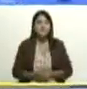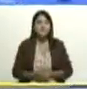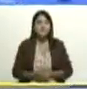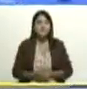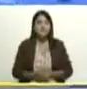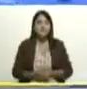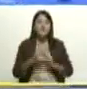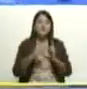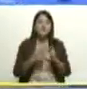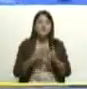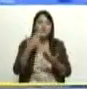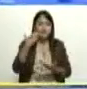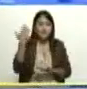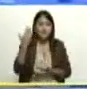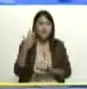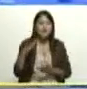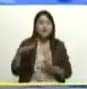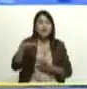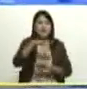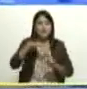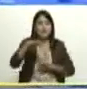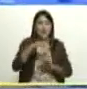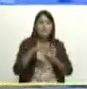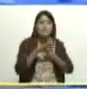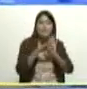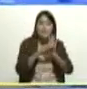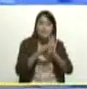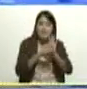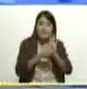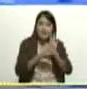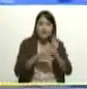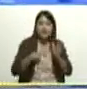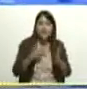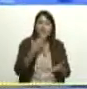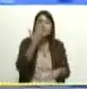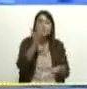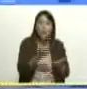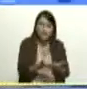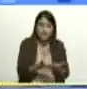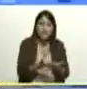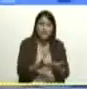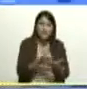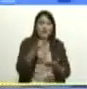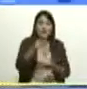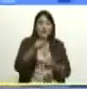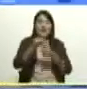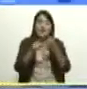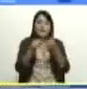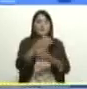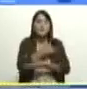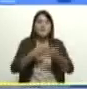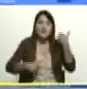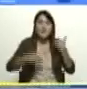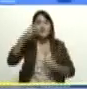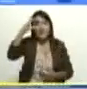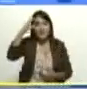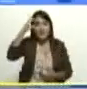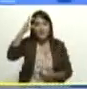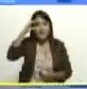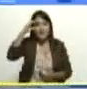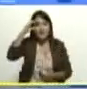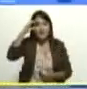El mapa de motores. Yo inclusive he planteado a la señora vicepresidenta que este mapa tiene que